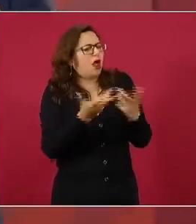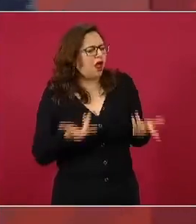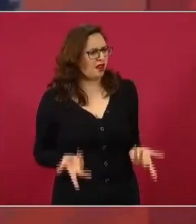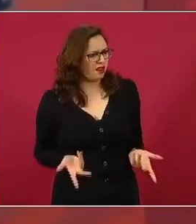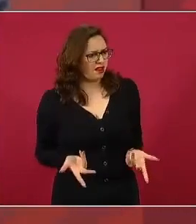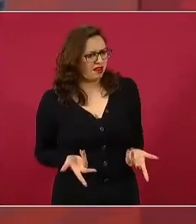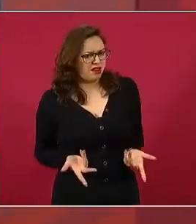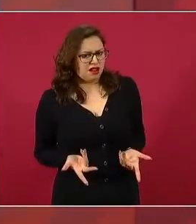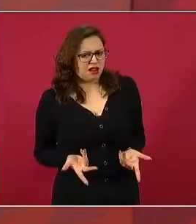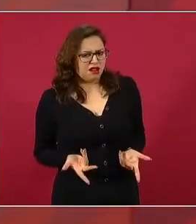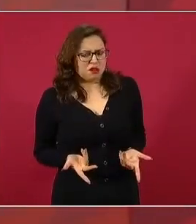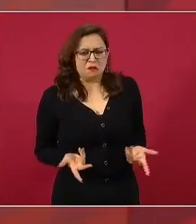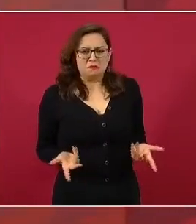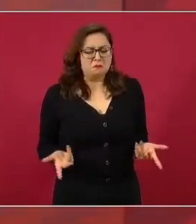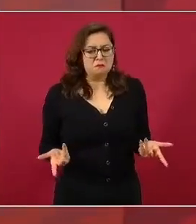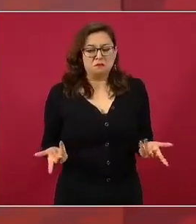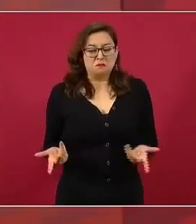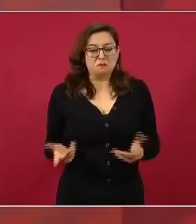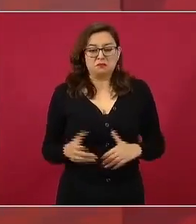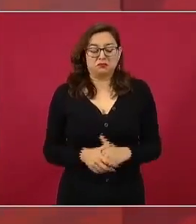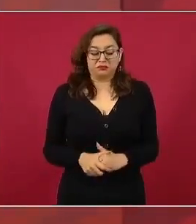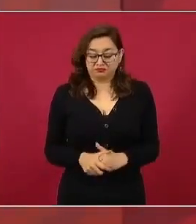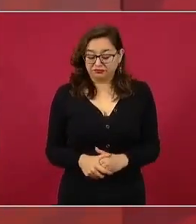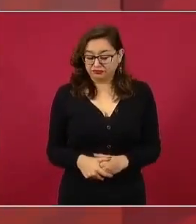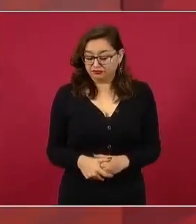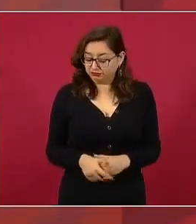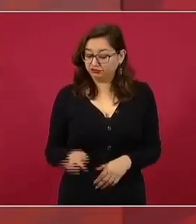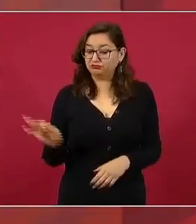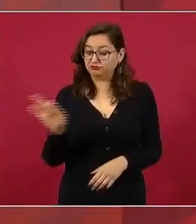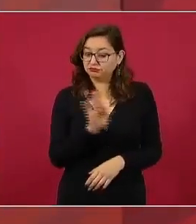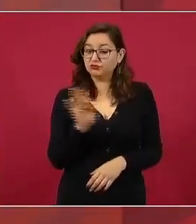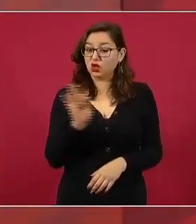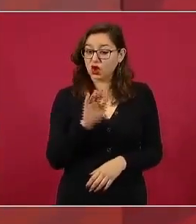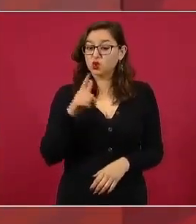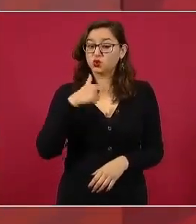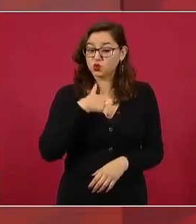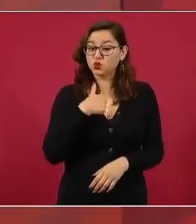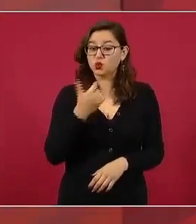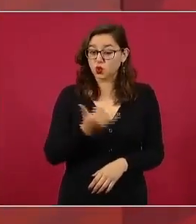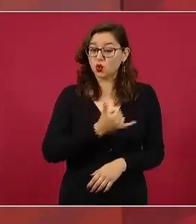que cometí a lo mejor el error